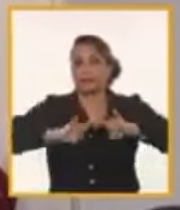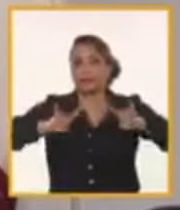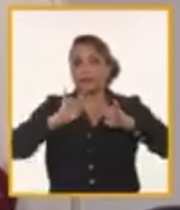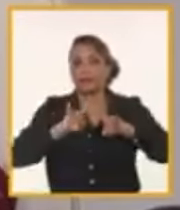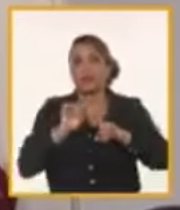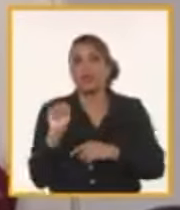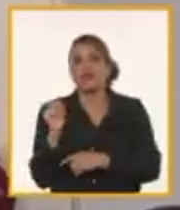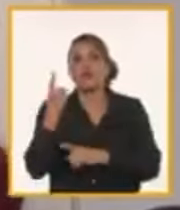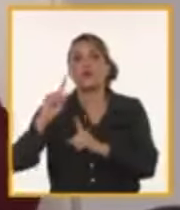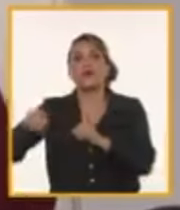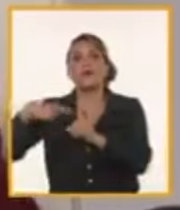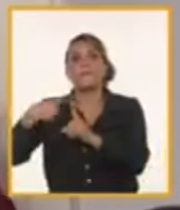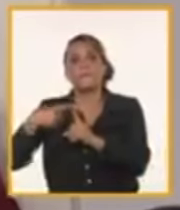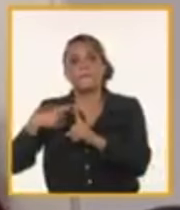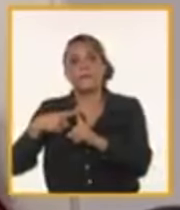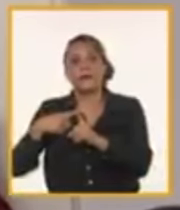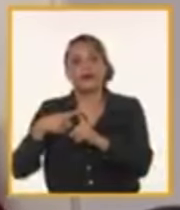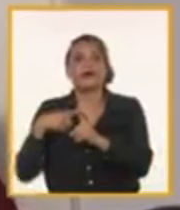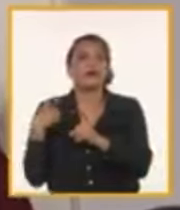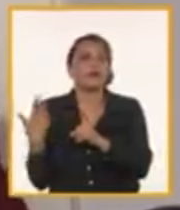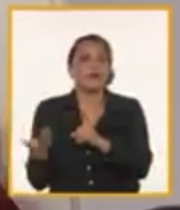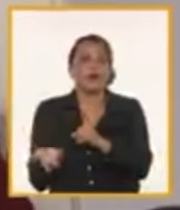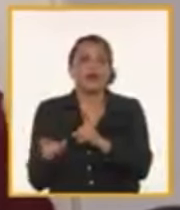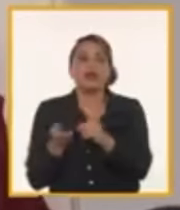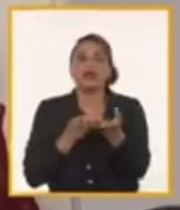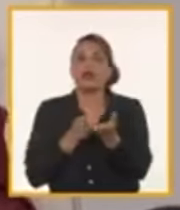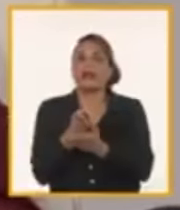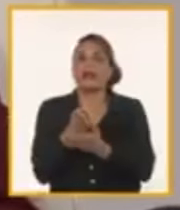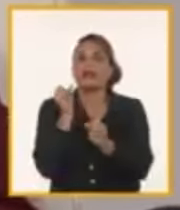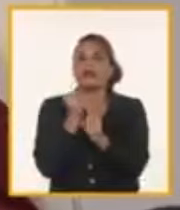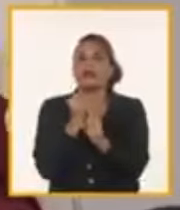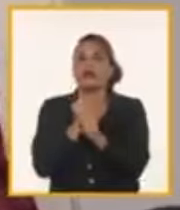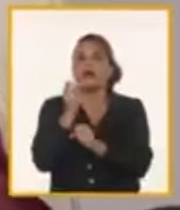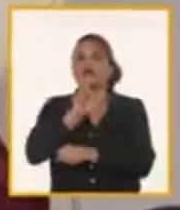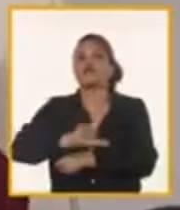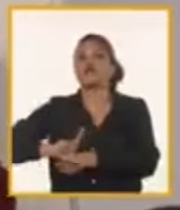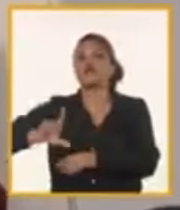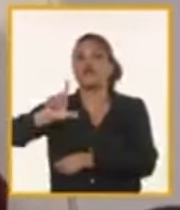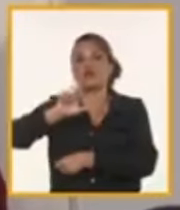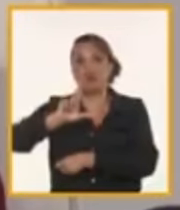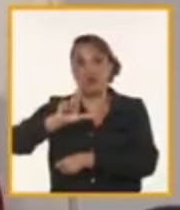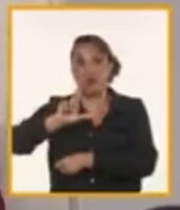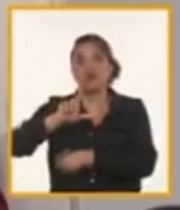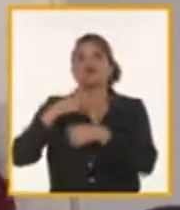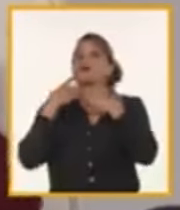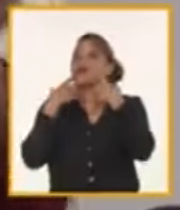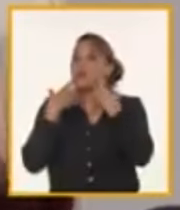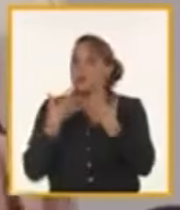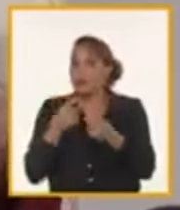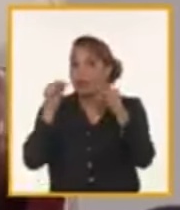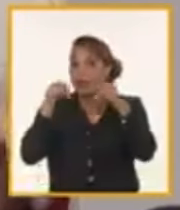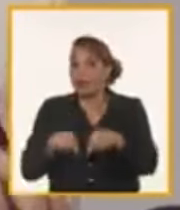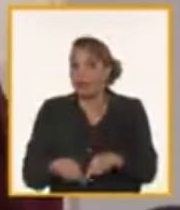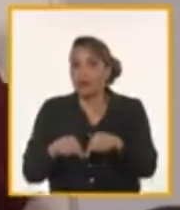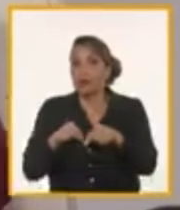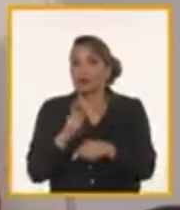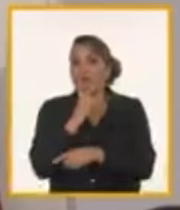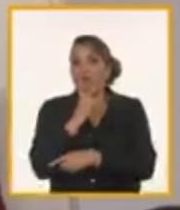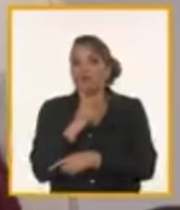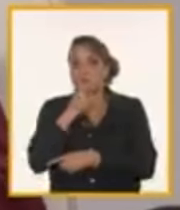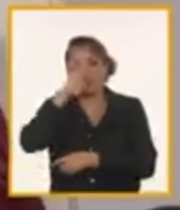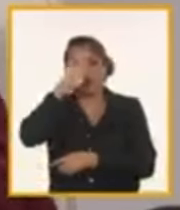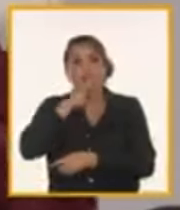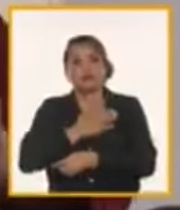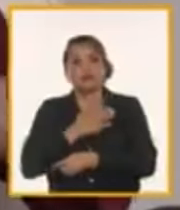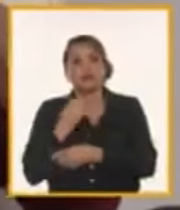carrera Universitaria también la carrera de trabajo social cuán importante es hoy para la mirada de país al